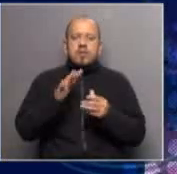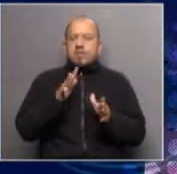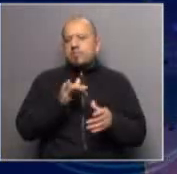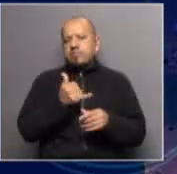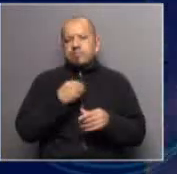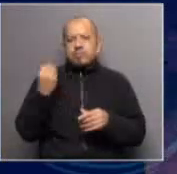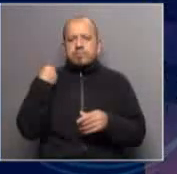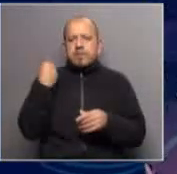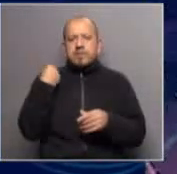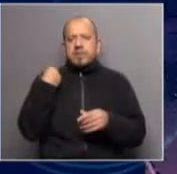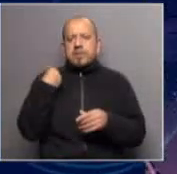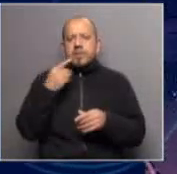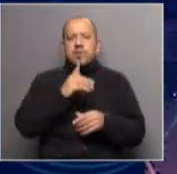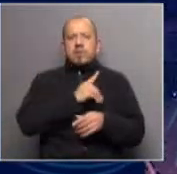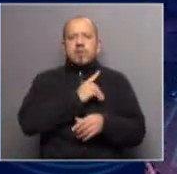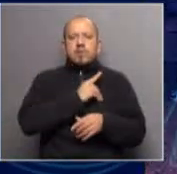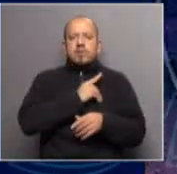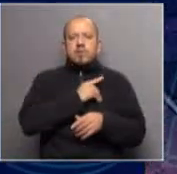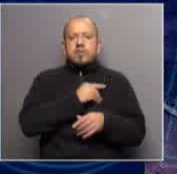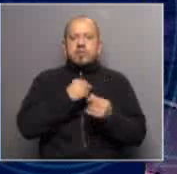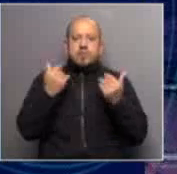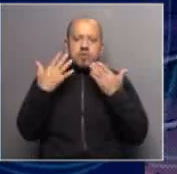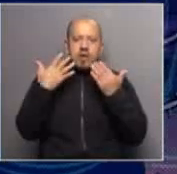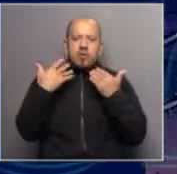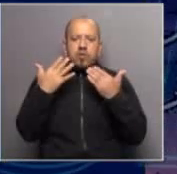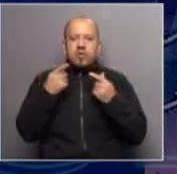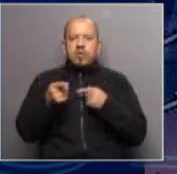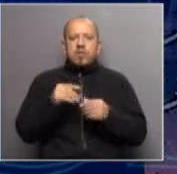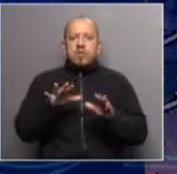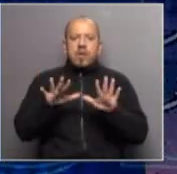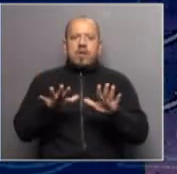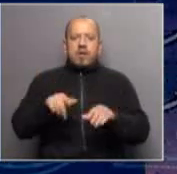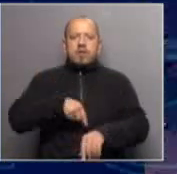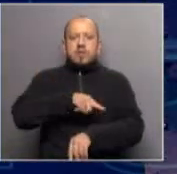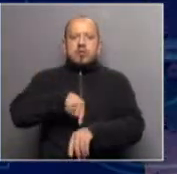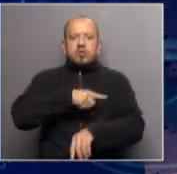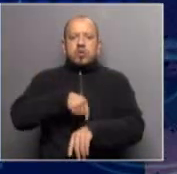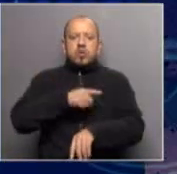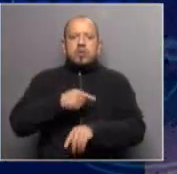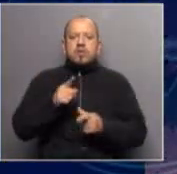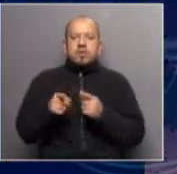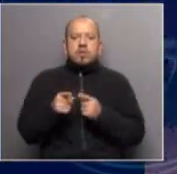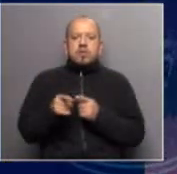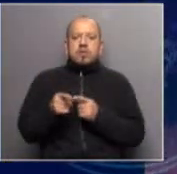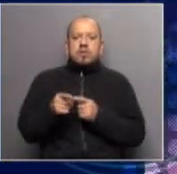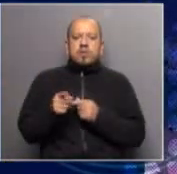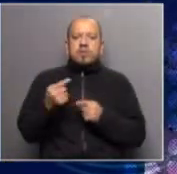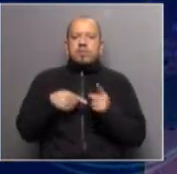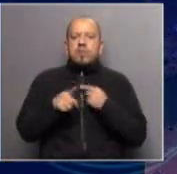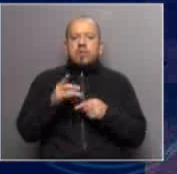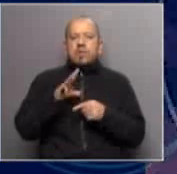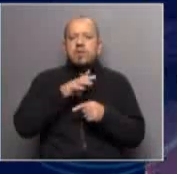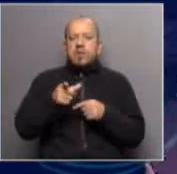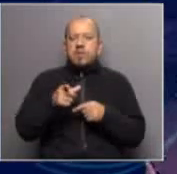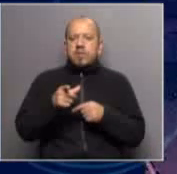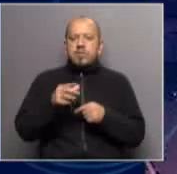agotados. Se grabó en diciembre, hacía mucho calor y llevábamos 10 horas ahí repitiendo la misma escena. Pero tiene una cosa valiosa,